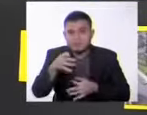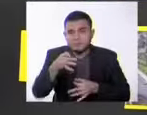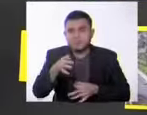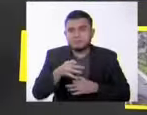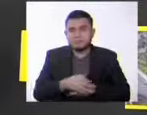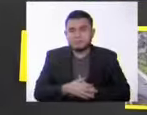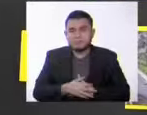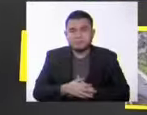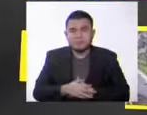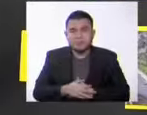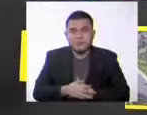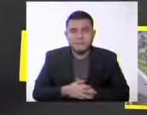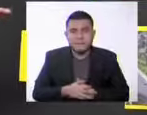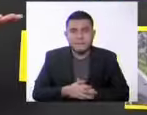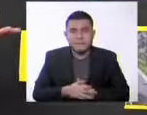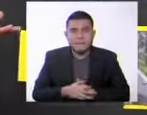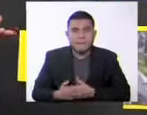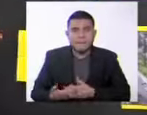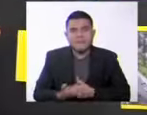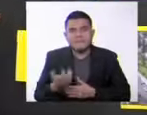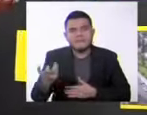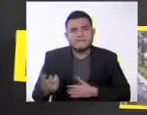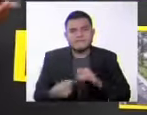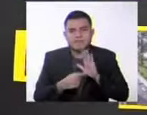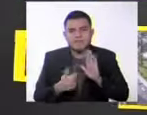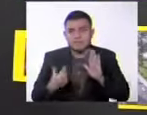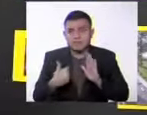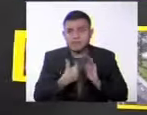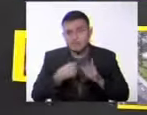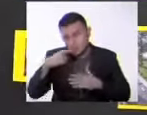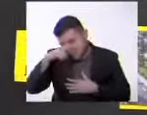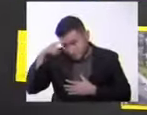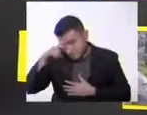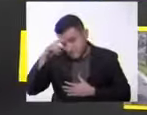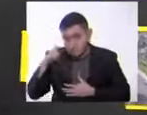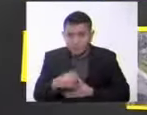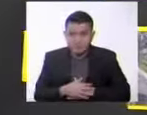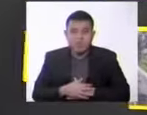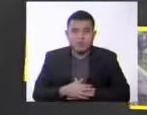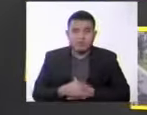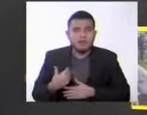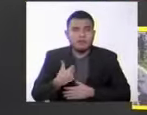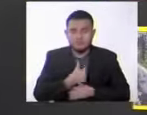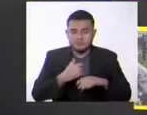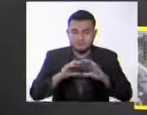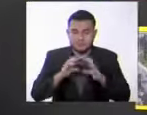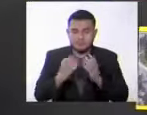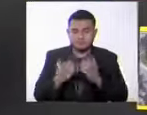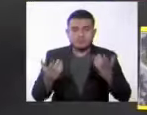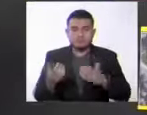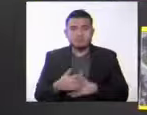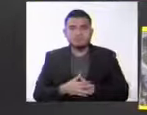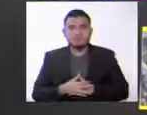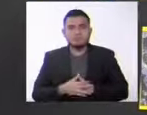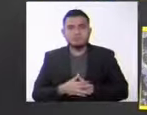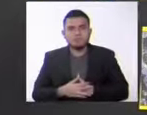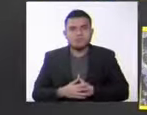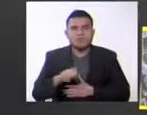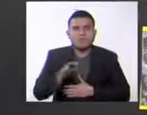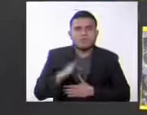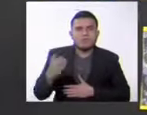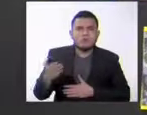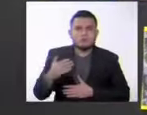que vamos a presentar, ¿no?, en nuestro trabajo o en nuestras clases, ¿qué utilizamos,